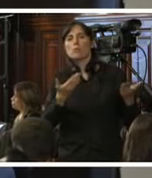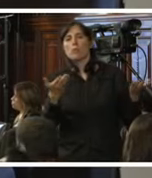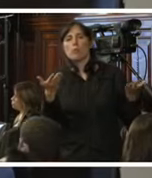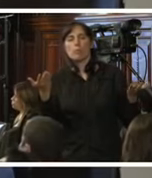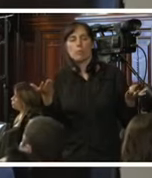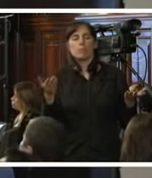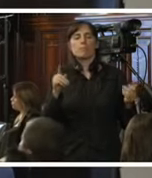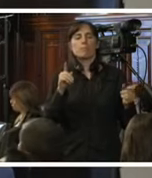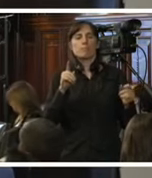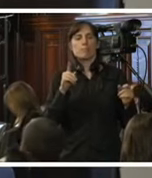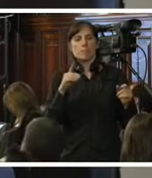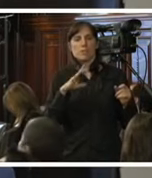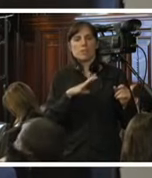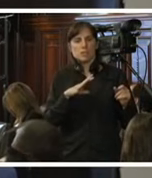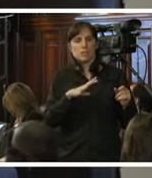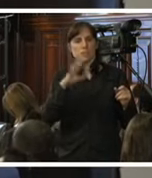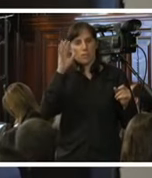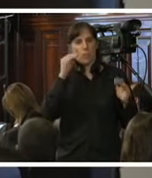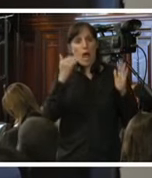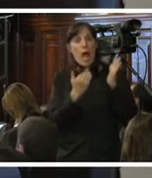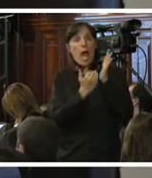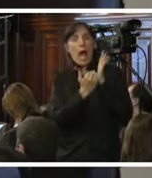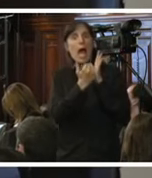de las altas, particularmente las altas,